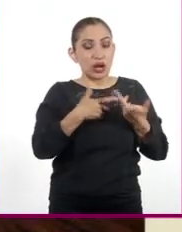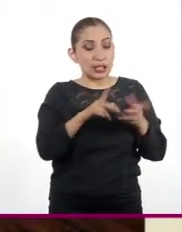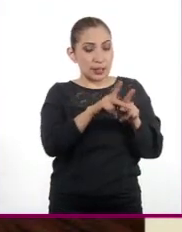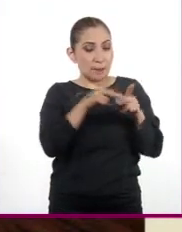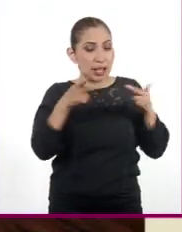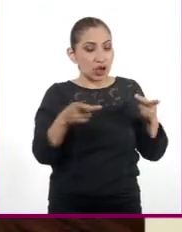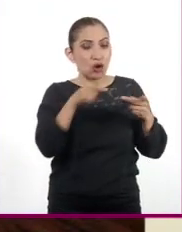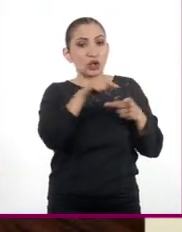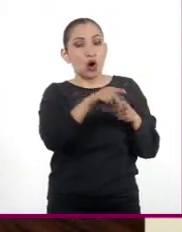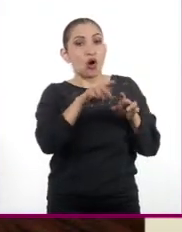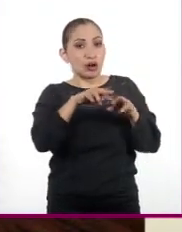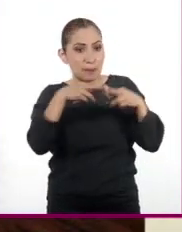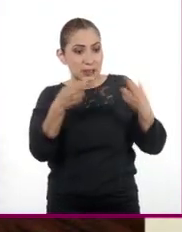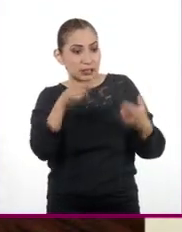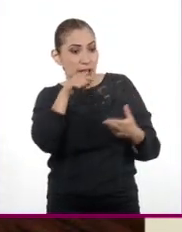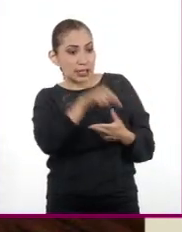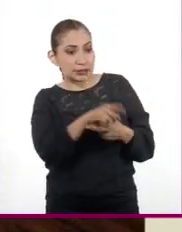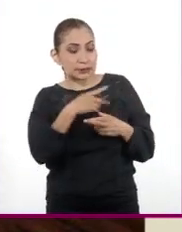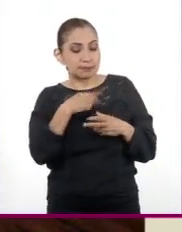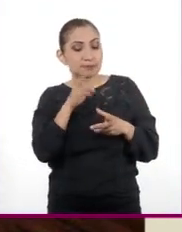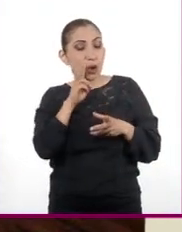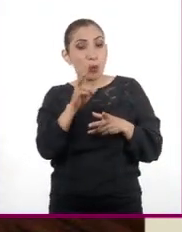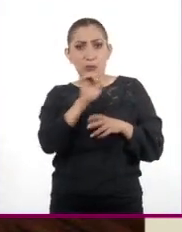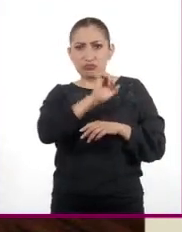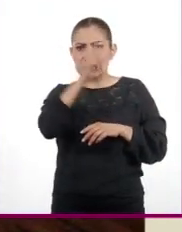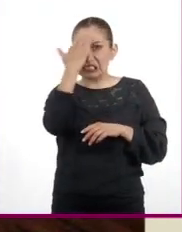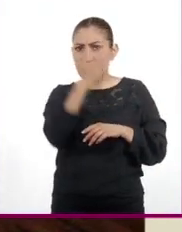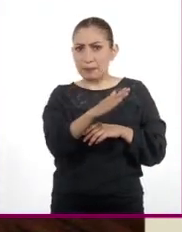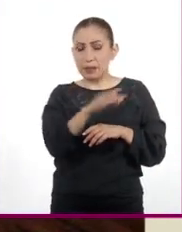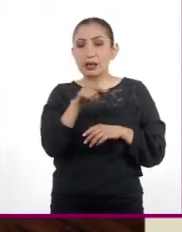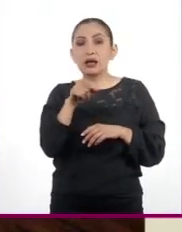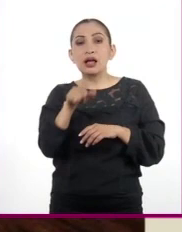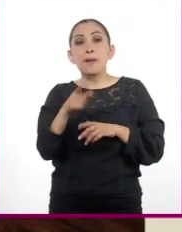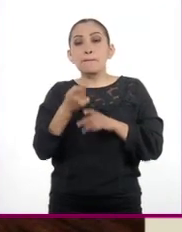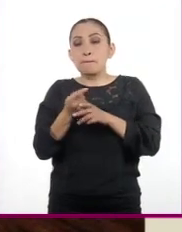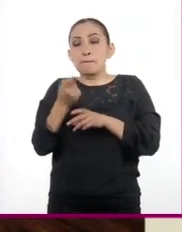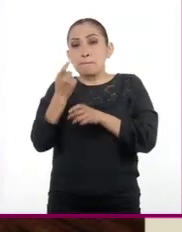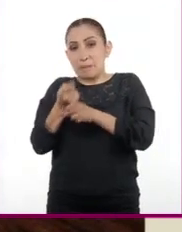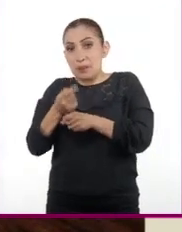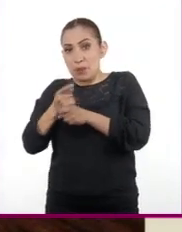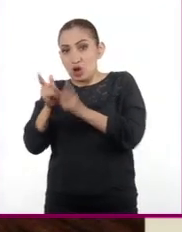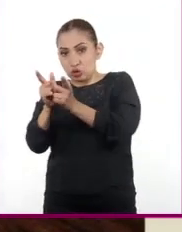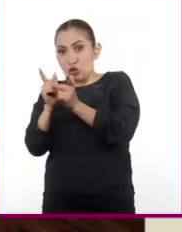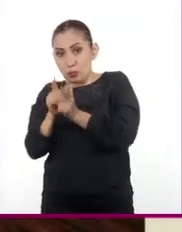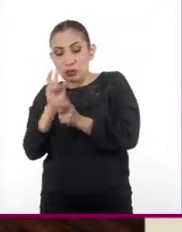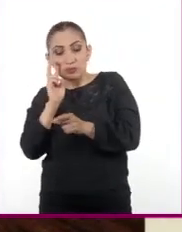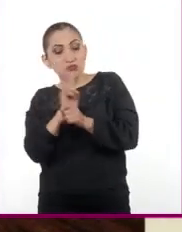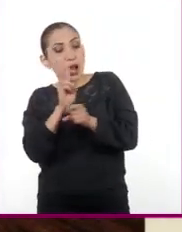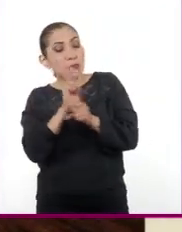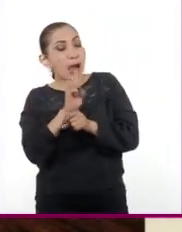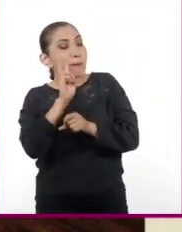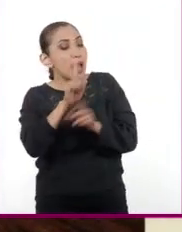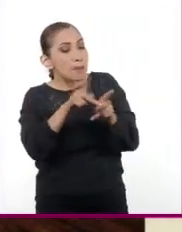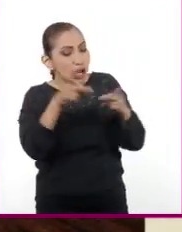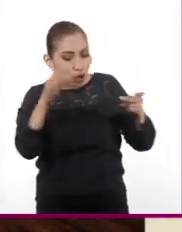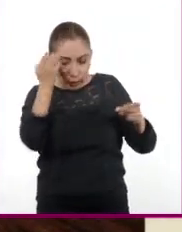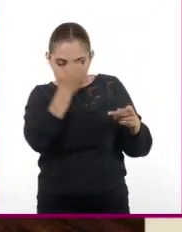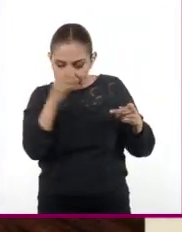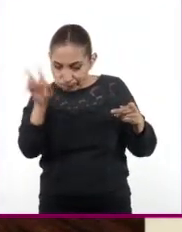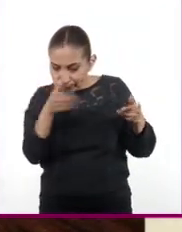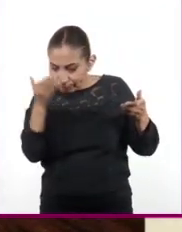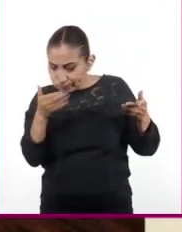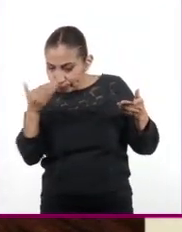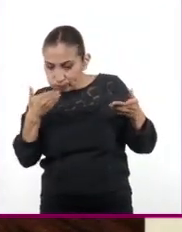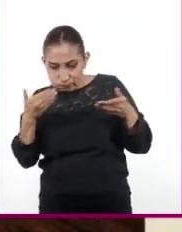prensa. Los primeros observatorios, de hecho, que surgen, analizan sobre todo los contenidos de la prensa. Y,